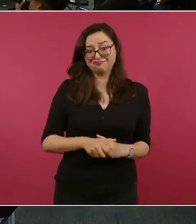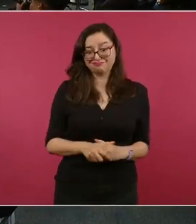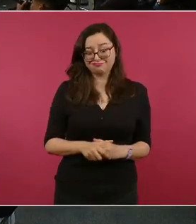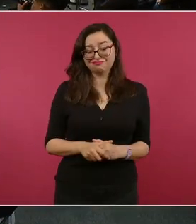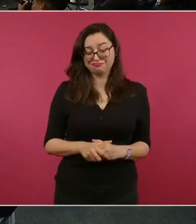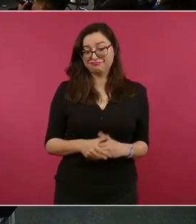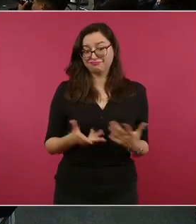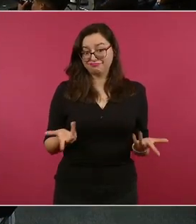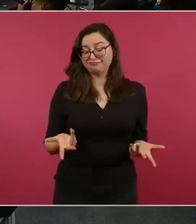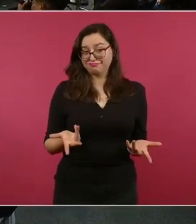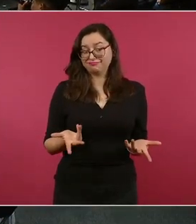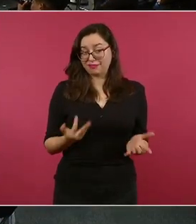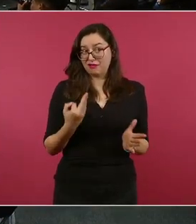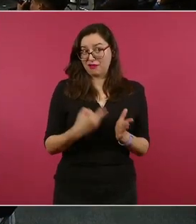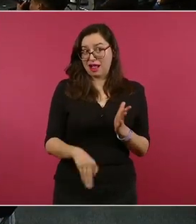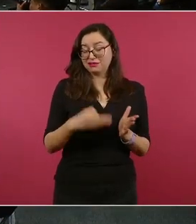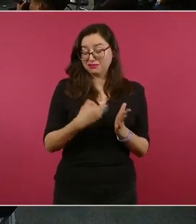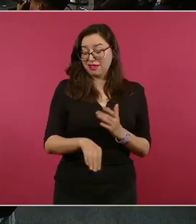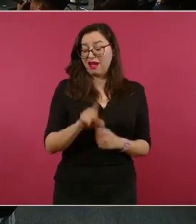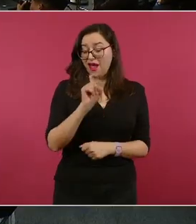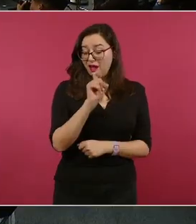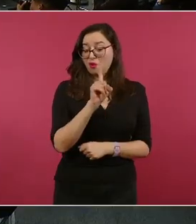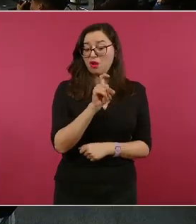terminamos un